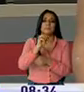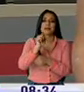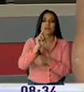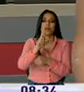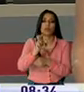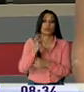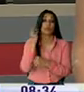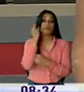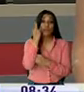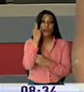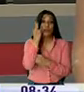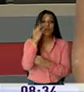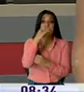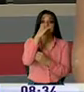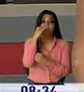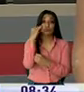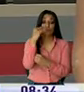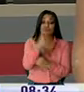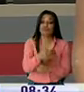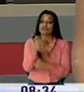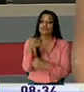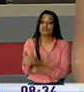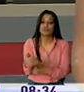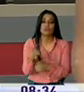quienes afortunadamente se encuentran estables.